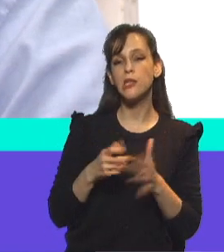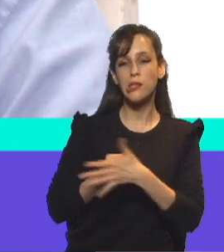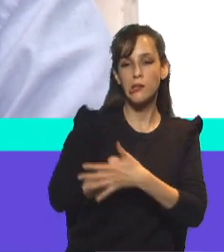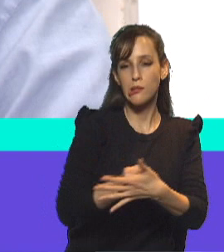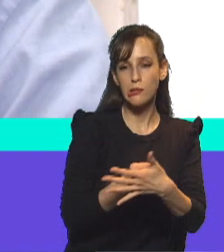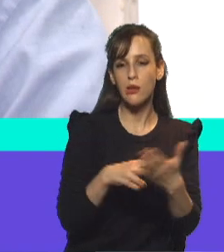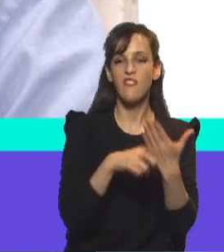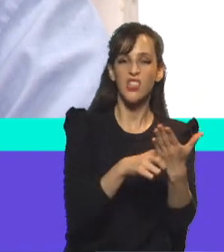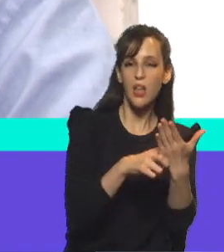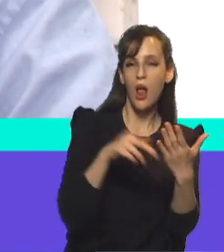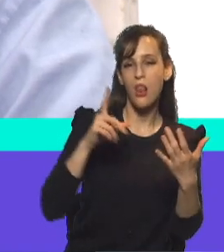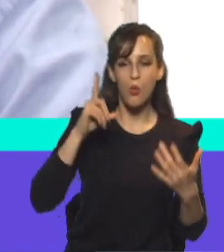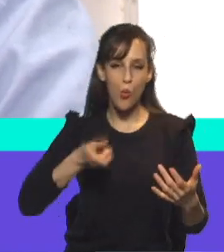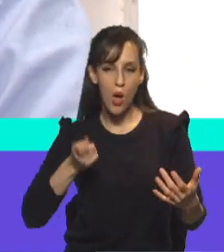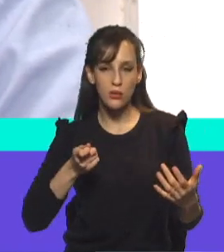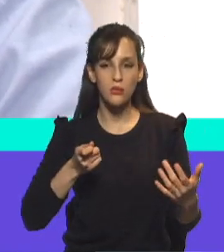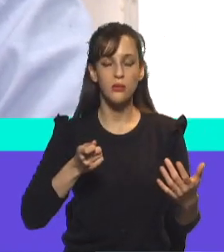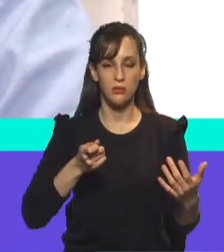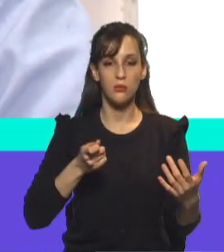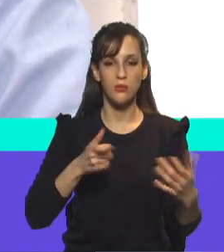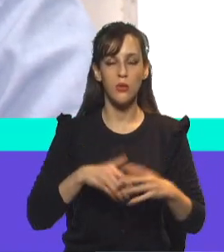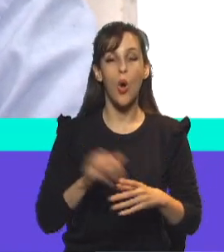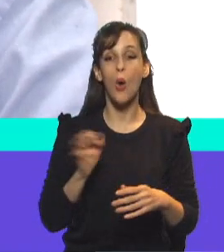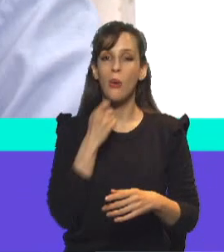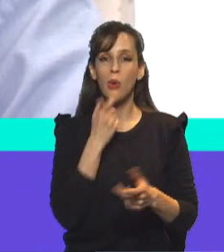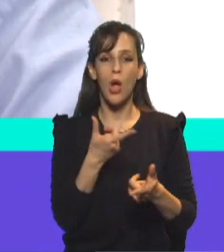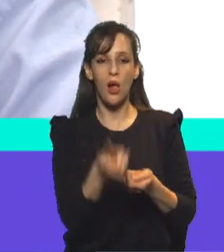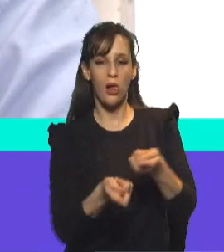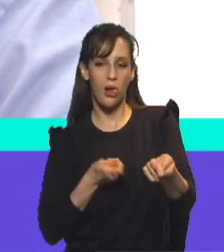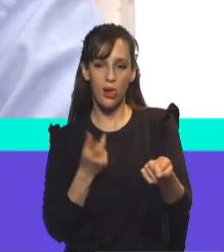daño o los que no eran apretables porque jugaban para